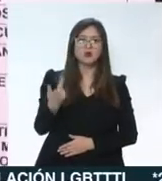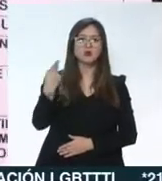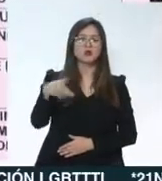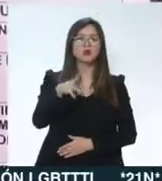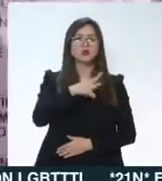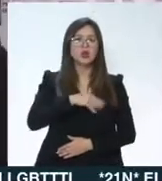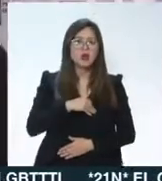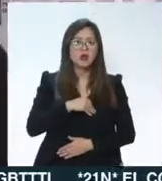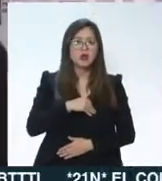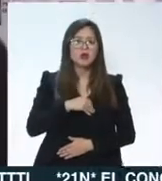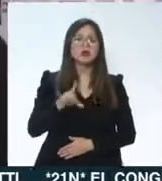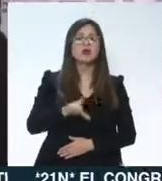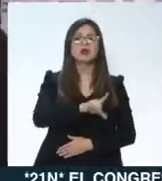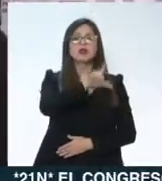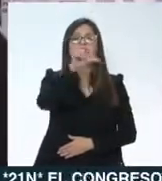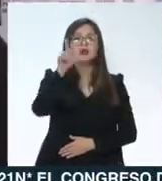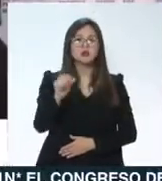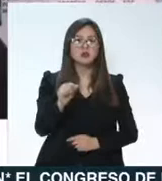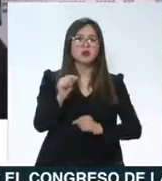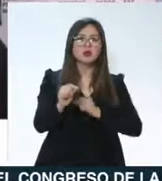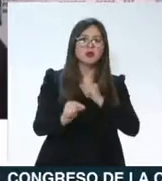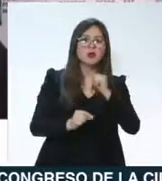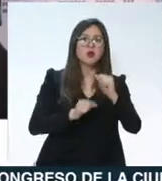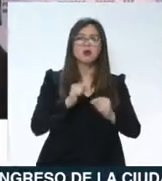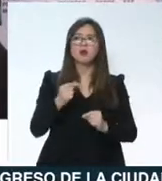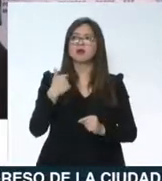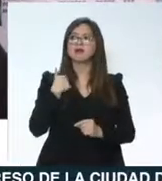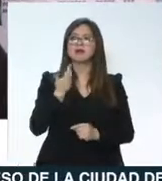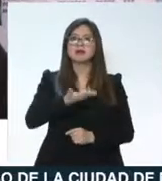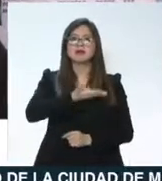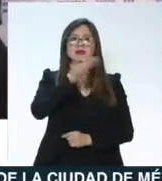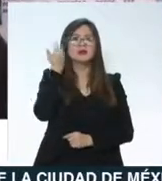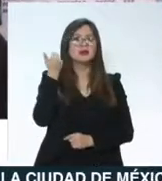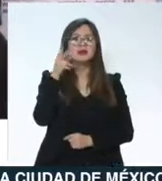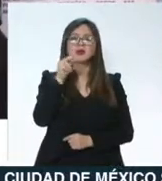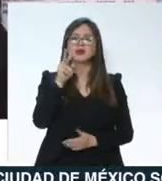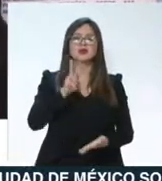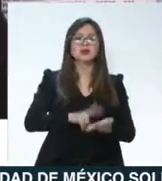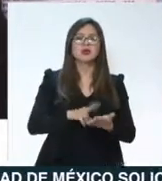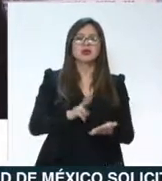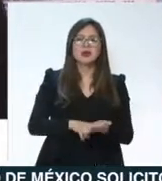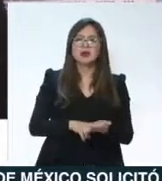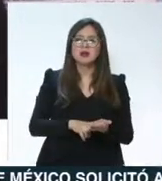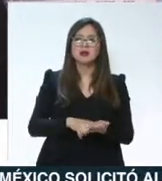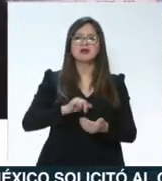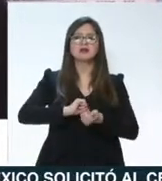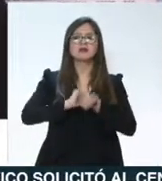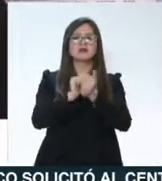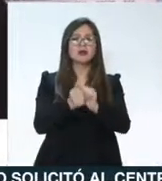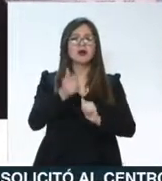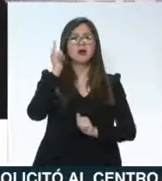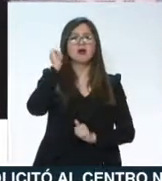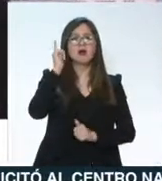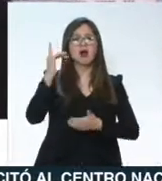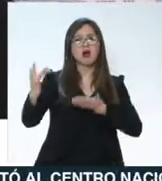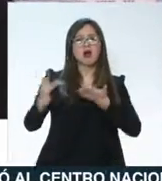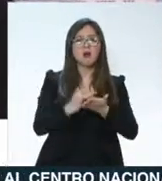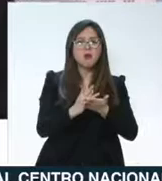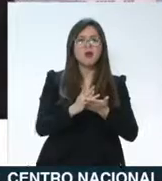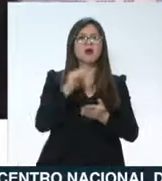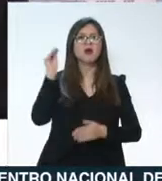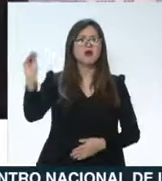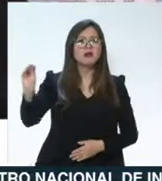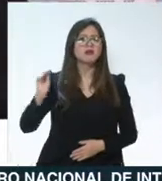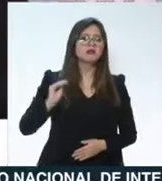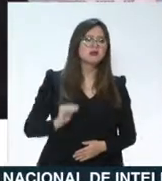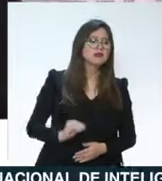otra vez que se viene esto, pues dices, no se vale, ¿no? Y que realmente apoyen a uno, porque uno va